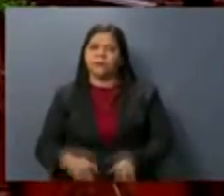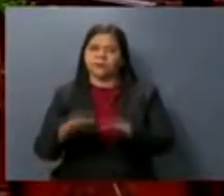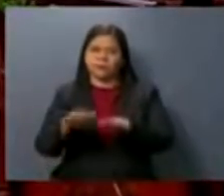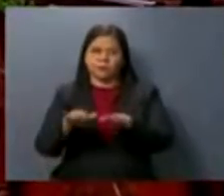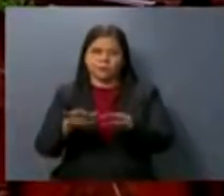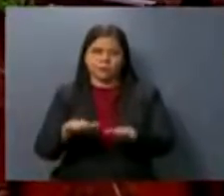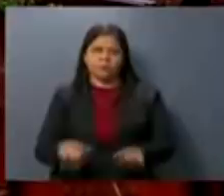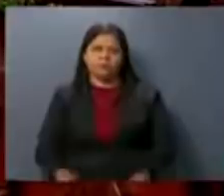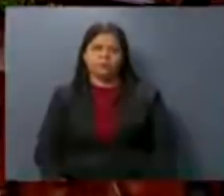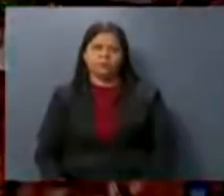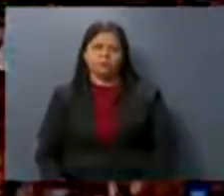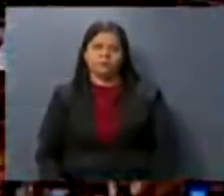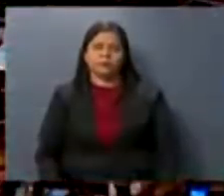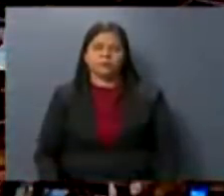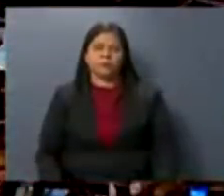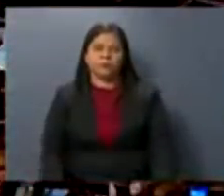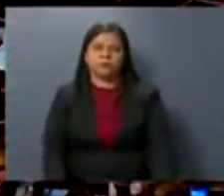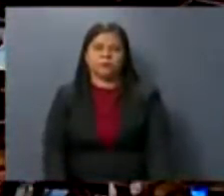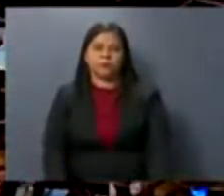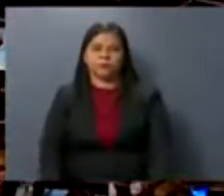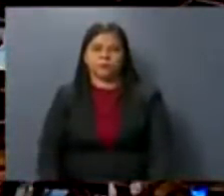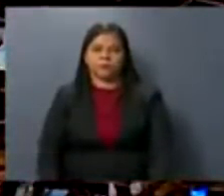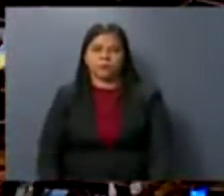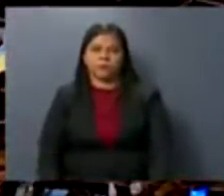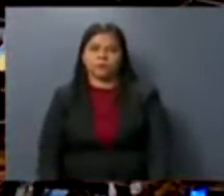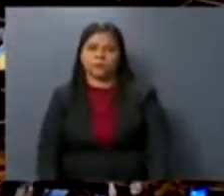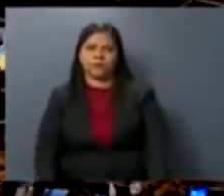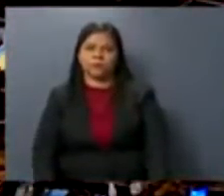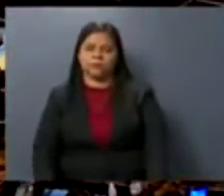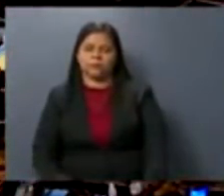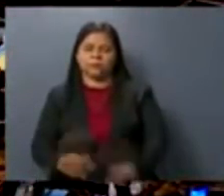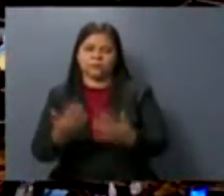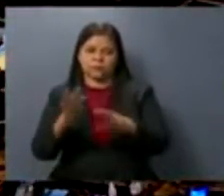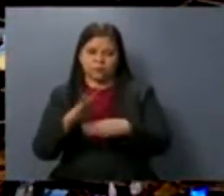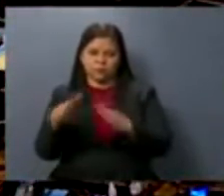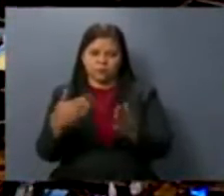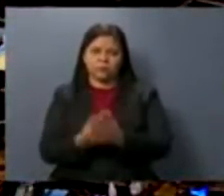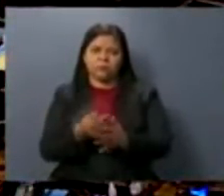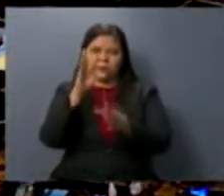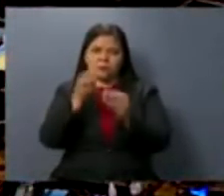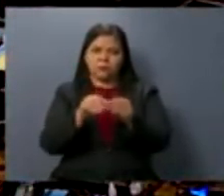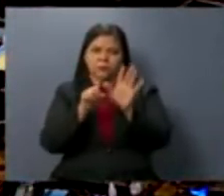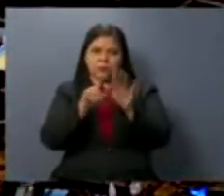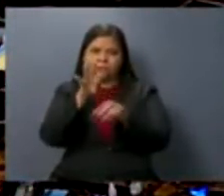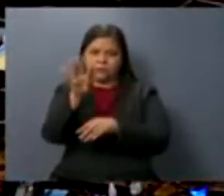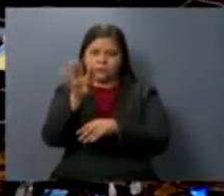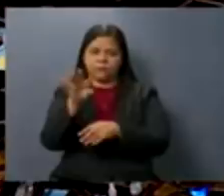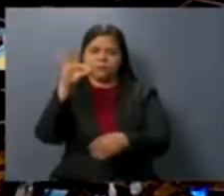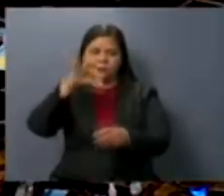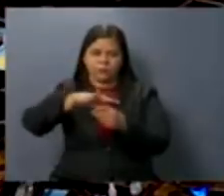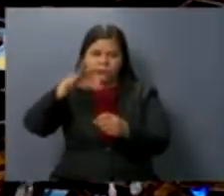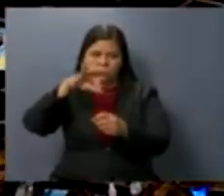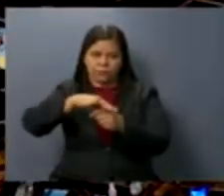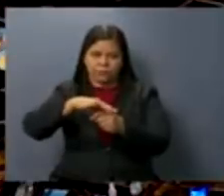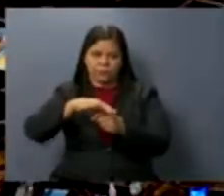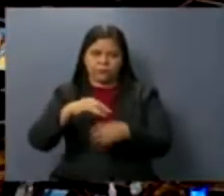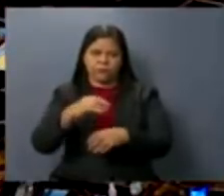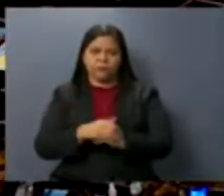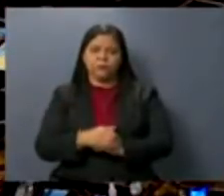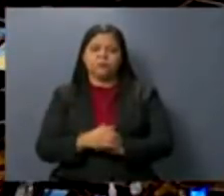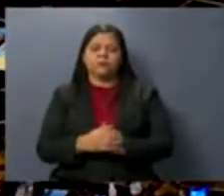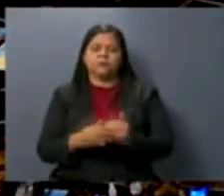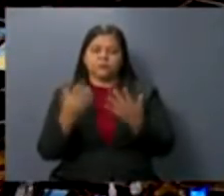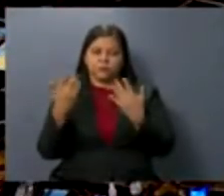Gracias. Con 64 votos se